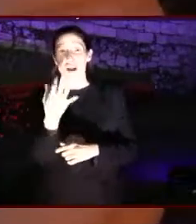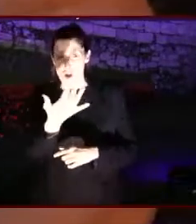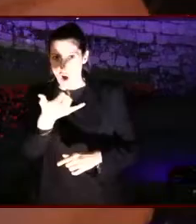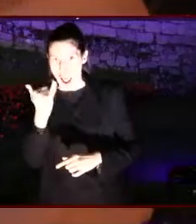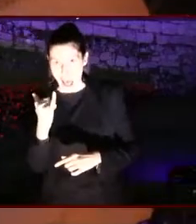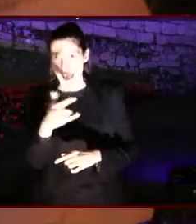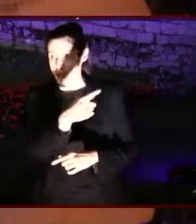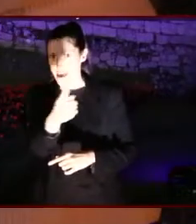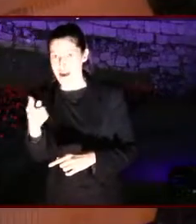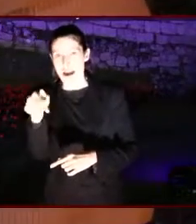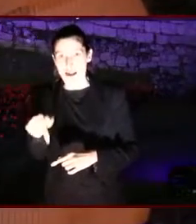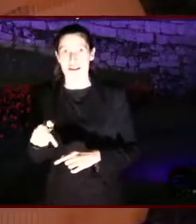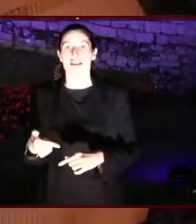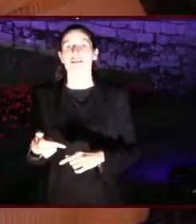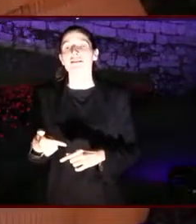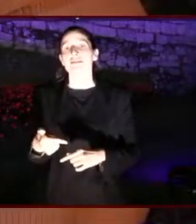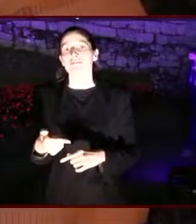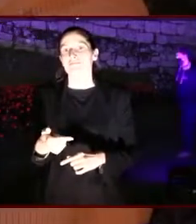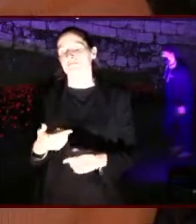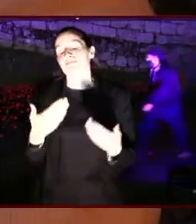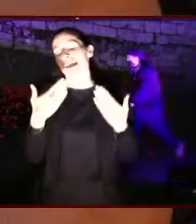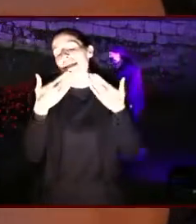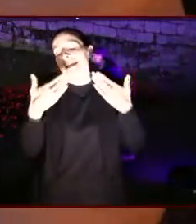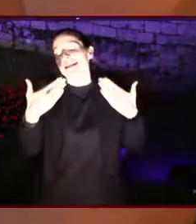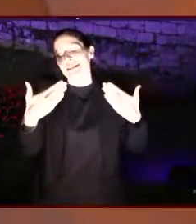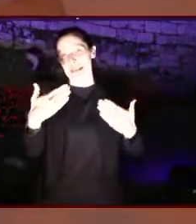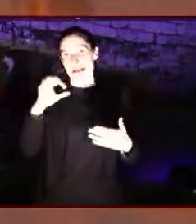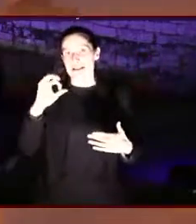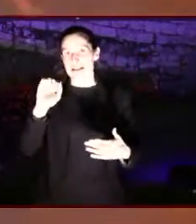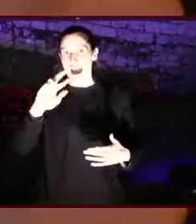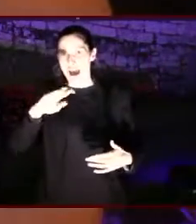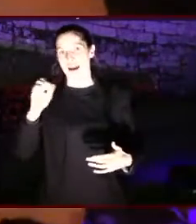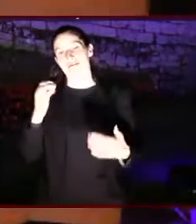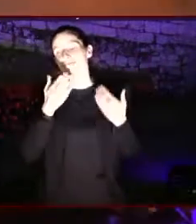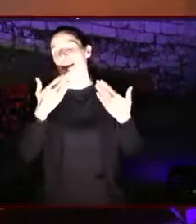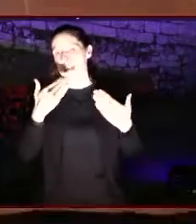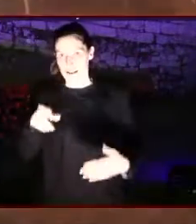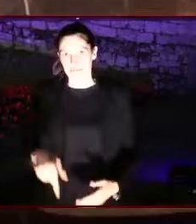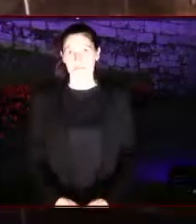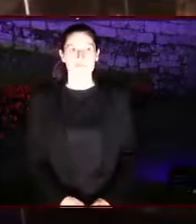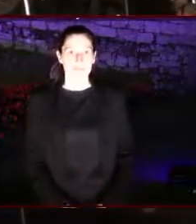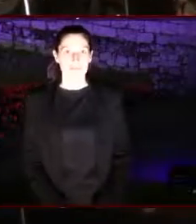público. Y nada, de verdad, Sara, muchísimas gracias. Gracias a vos.